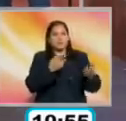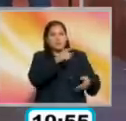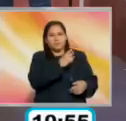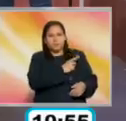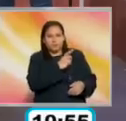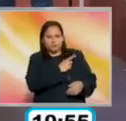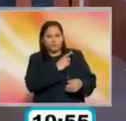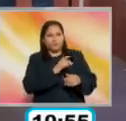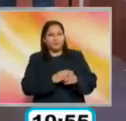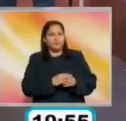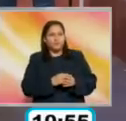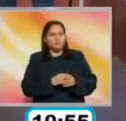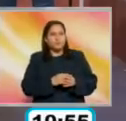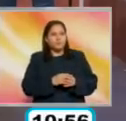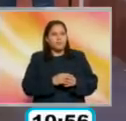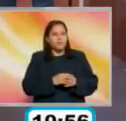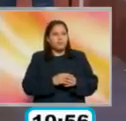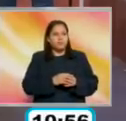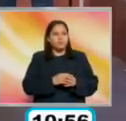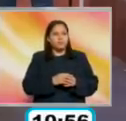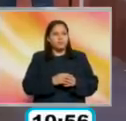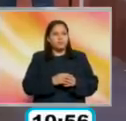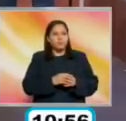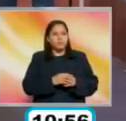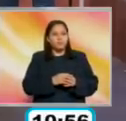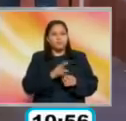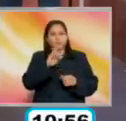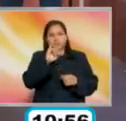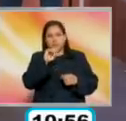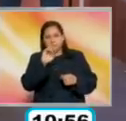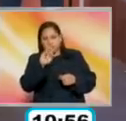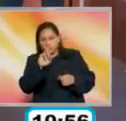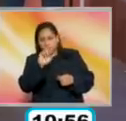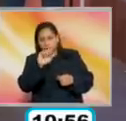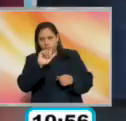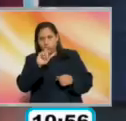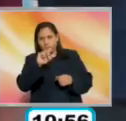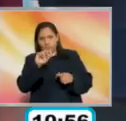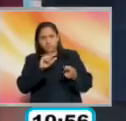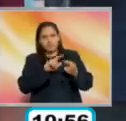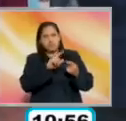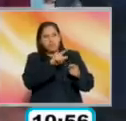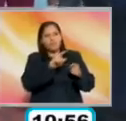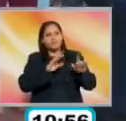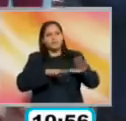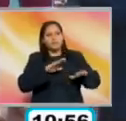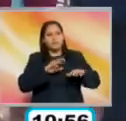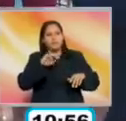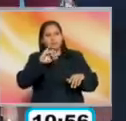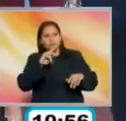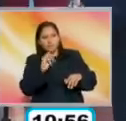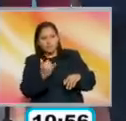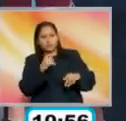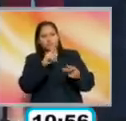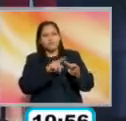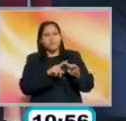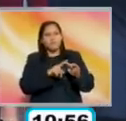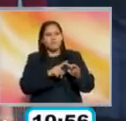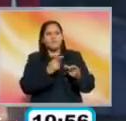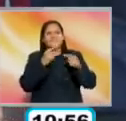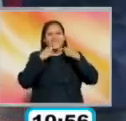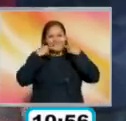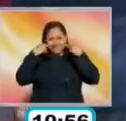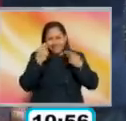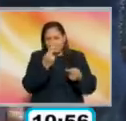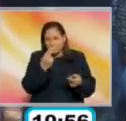va uno por uno. Tú preséntalos más rápido. Sí, Víctor Zavala, Ajá. La Guira, Miki Jaimes, percusionista. Pero ríanse,